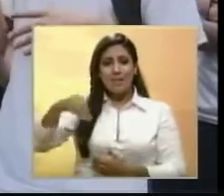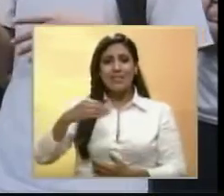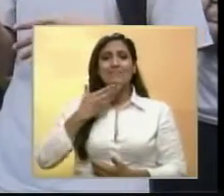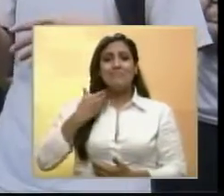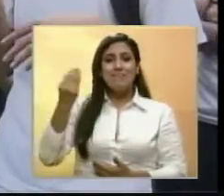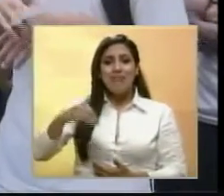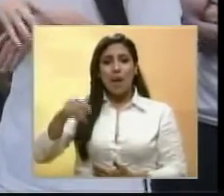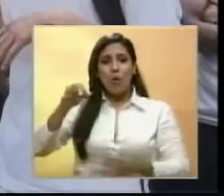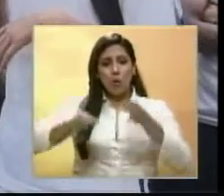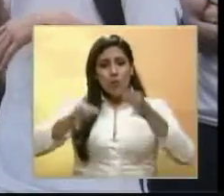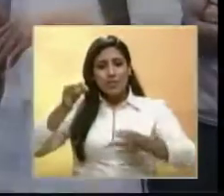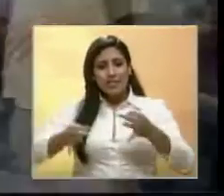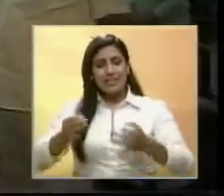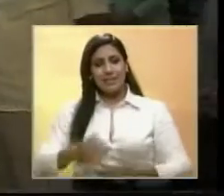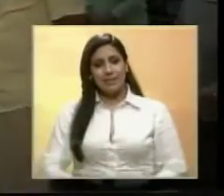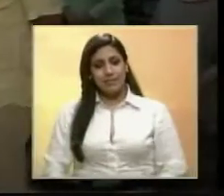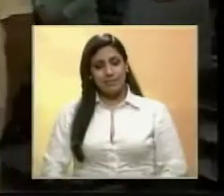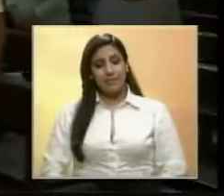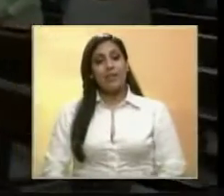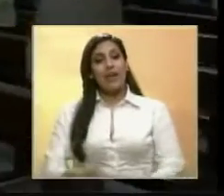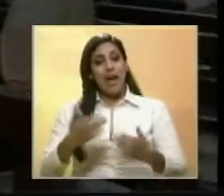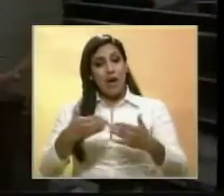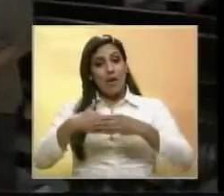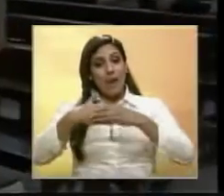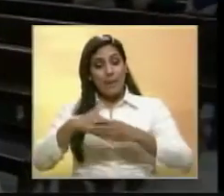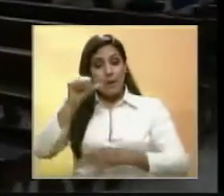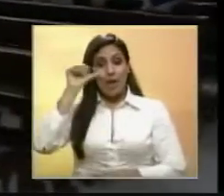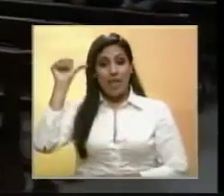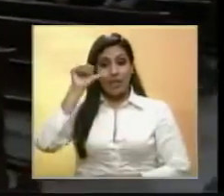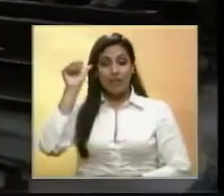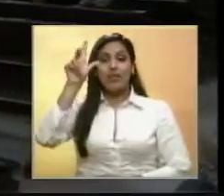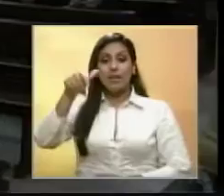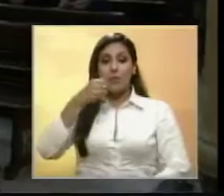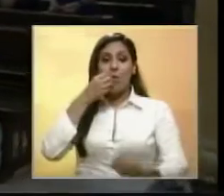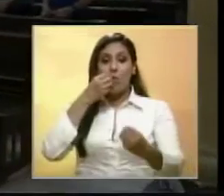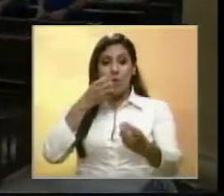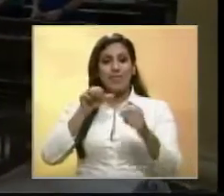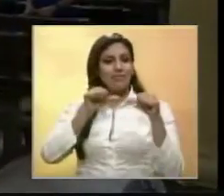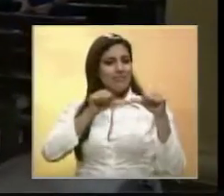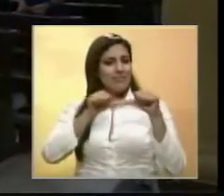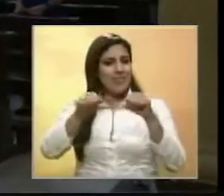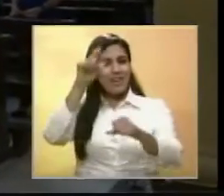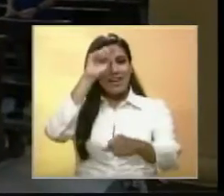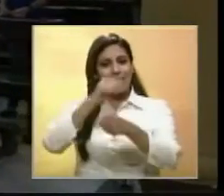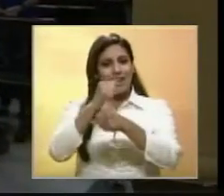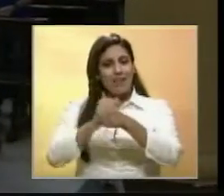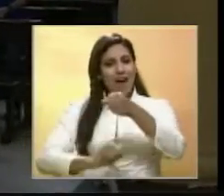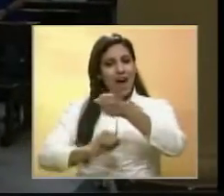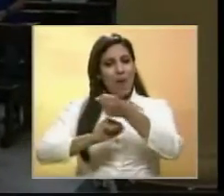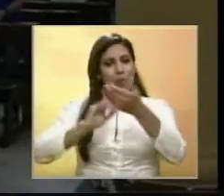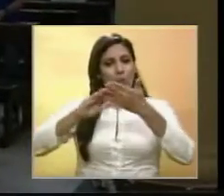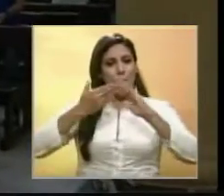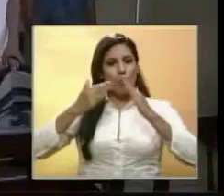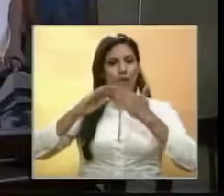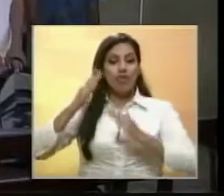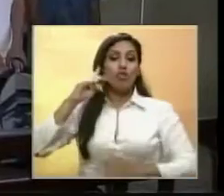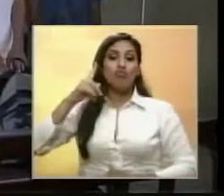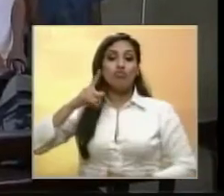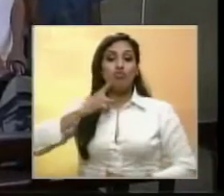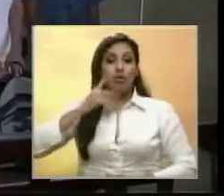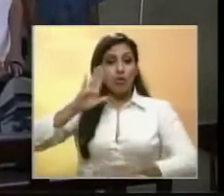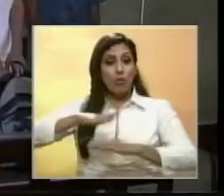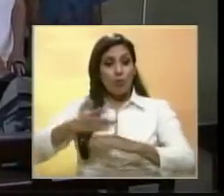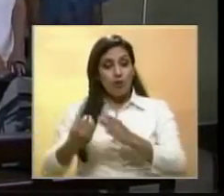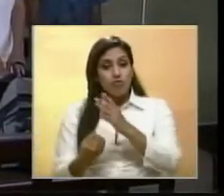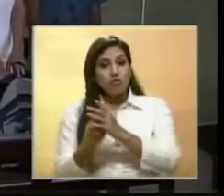lo que queremos en verdad es justicia. Familiares y amigos de Adriana también aseguraron que continúan trabajando en pro de la comunidad de sordos mediante